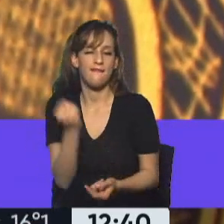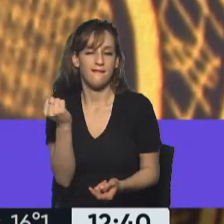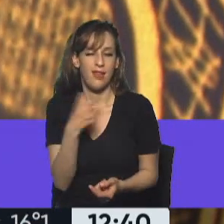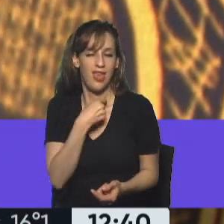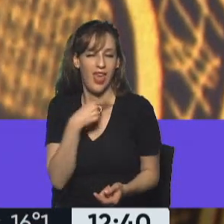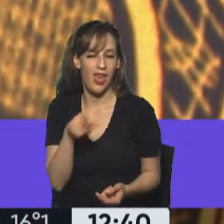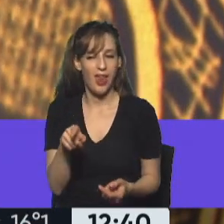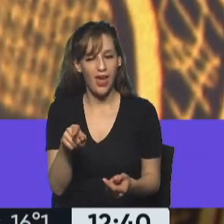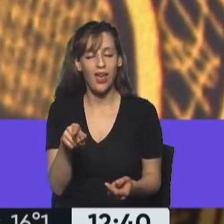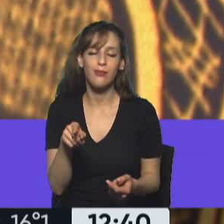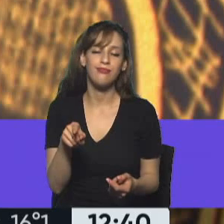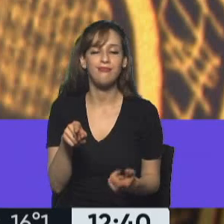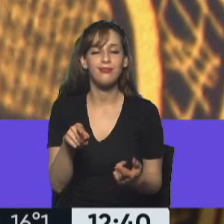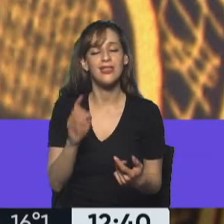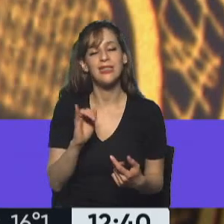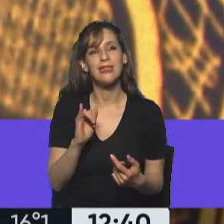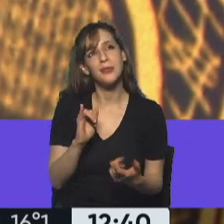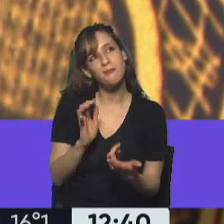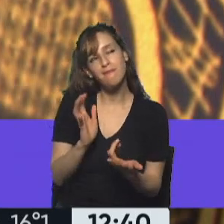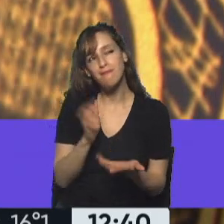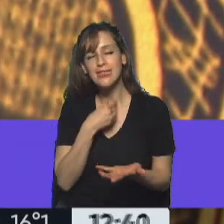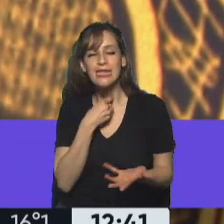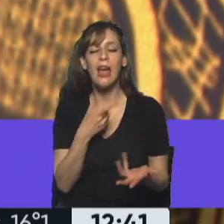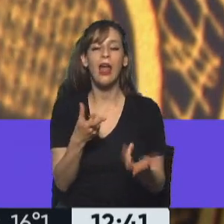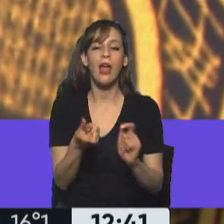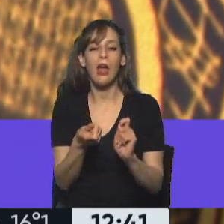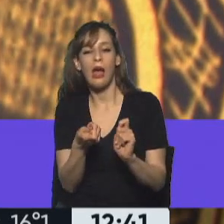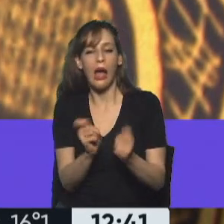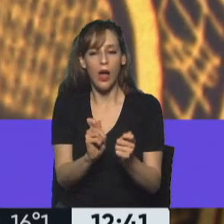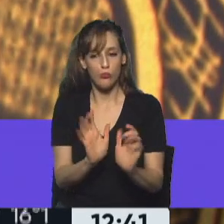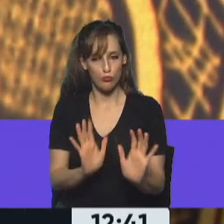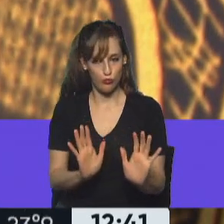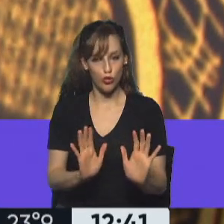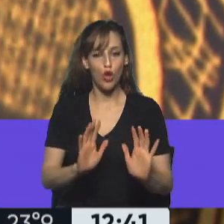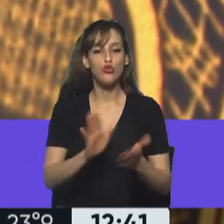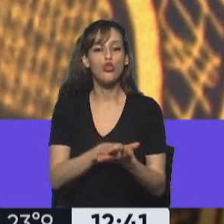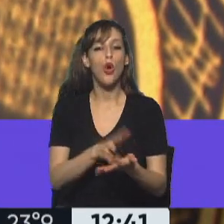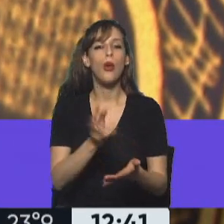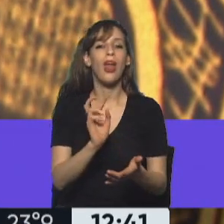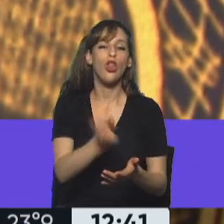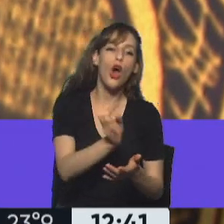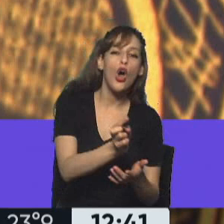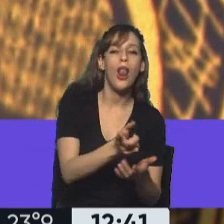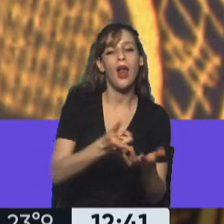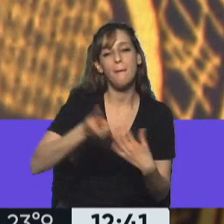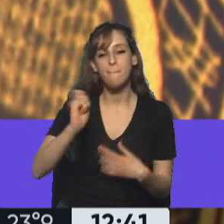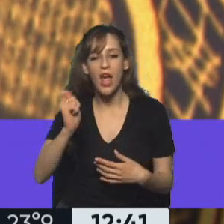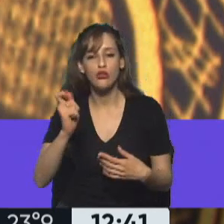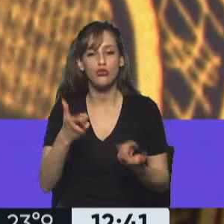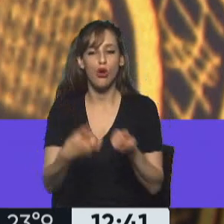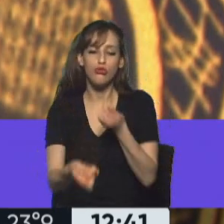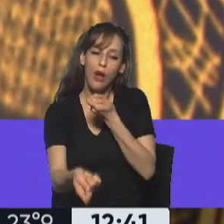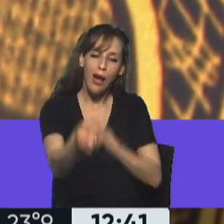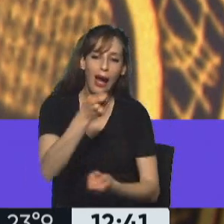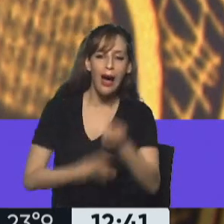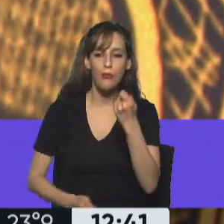puede haber algún tipo de modificación en este ritmo del movimiento del tipo de cambio en un tecnicismo se